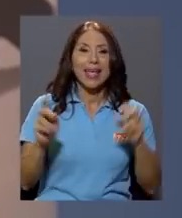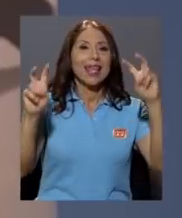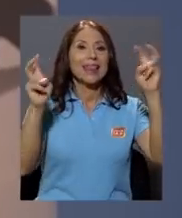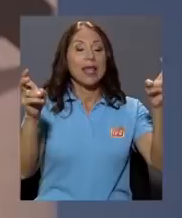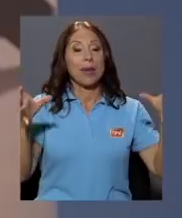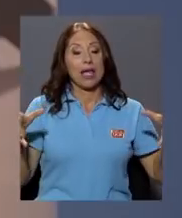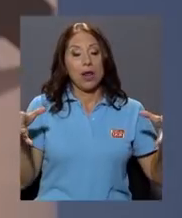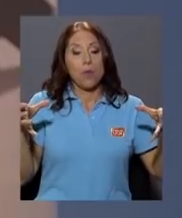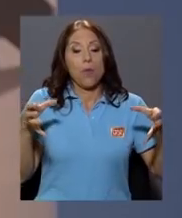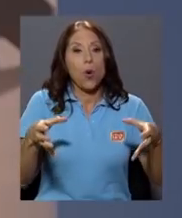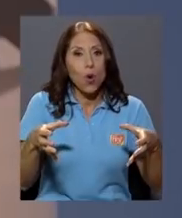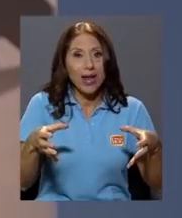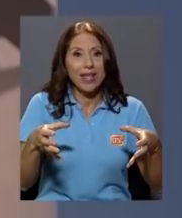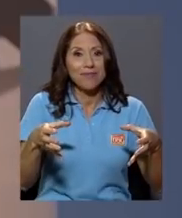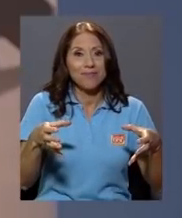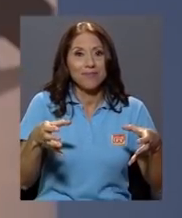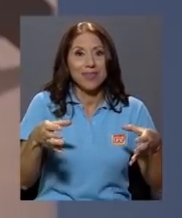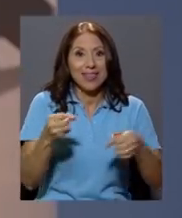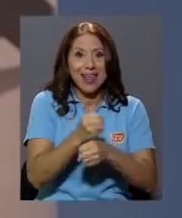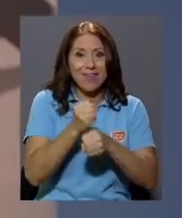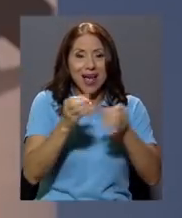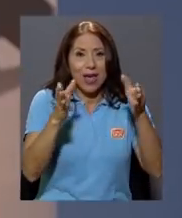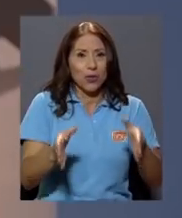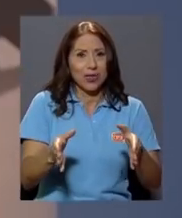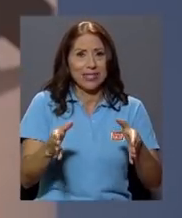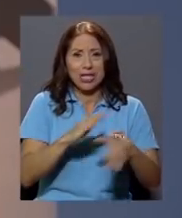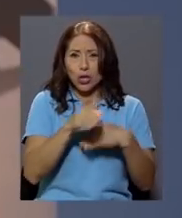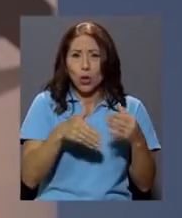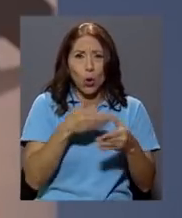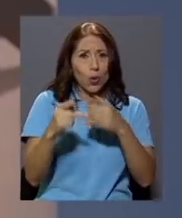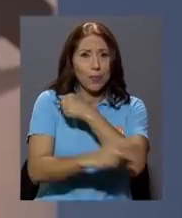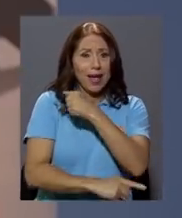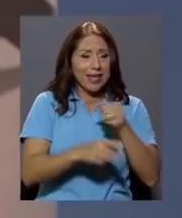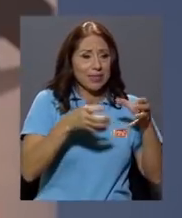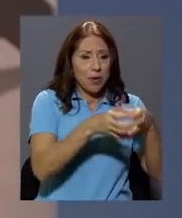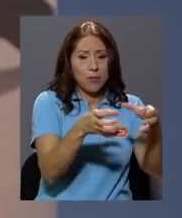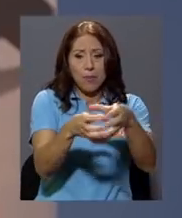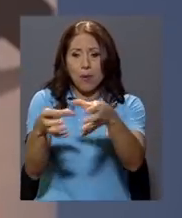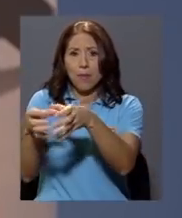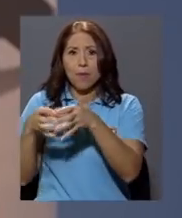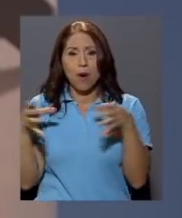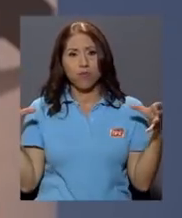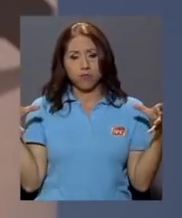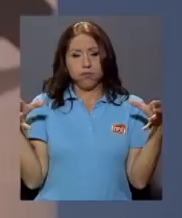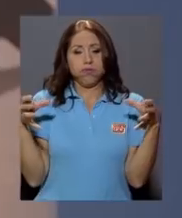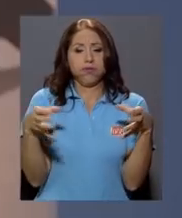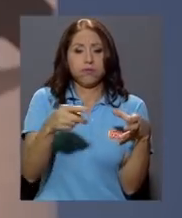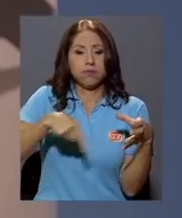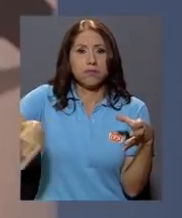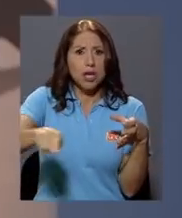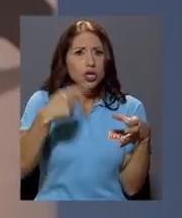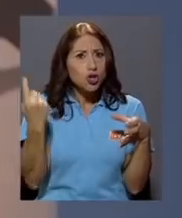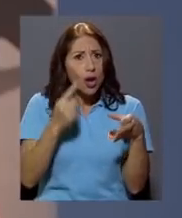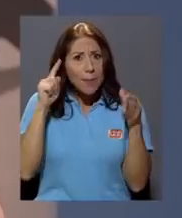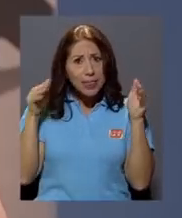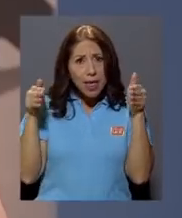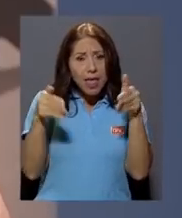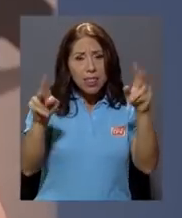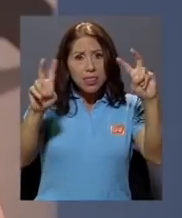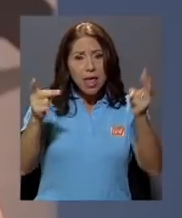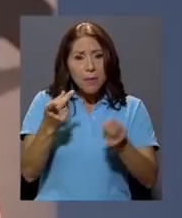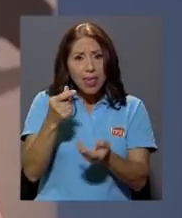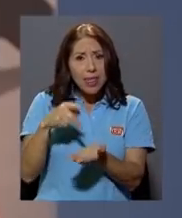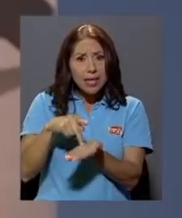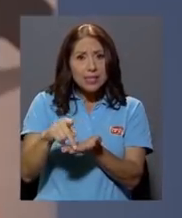que el bloque sindical unitario de todo el país no solamente está en el tema de salarios,